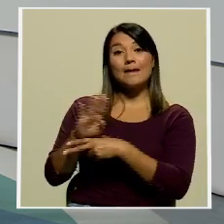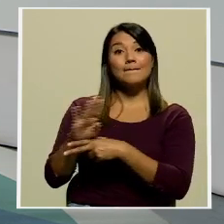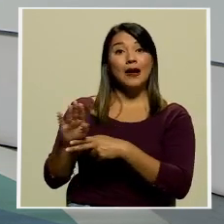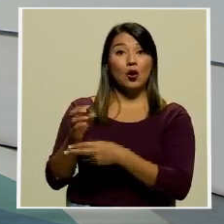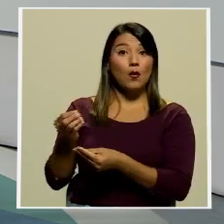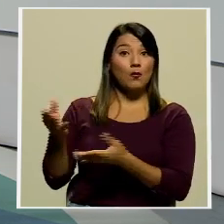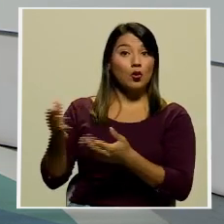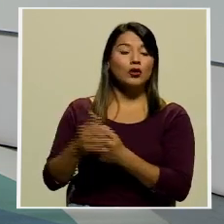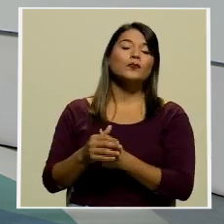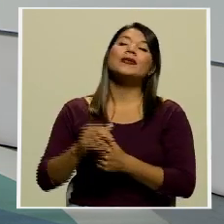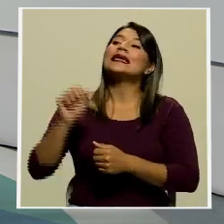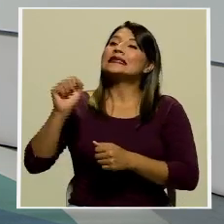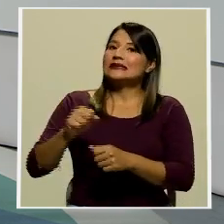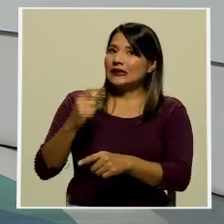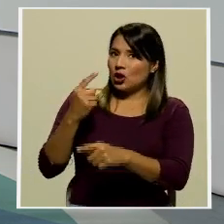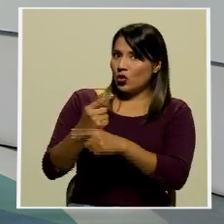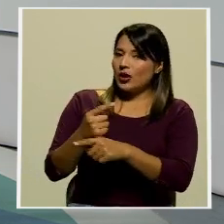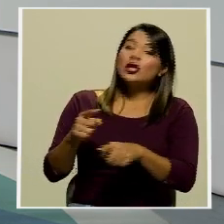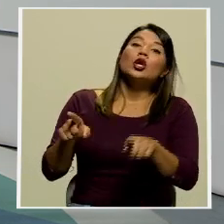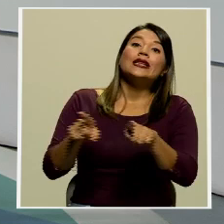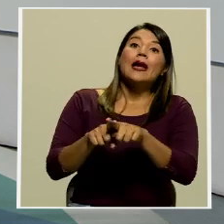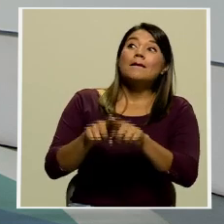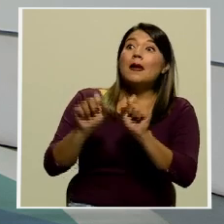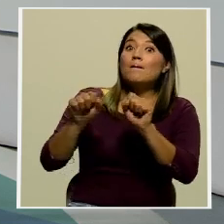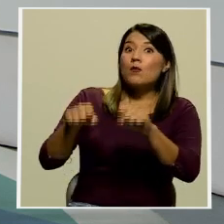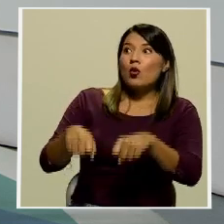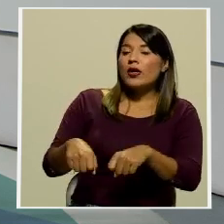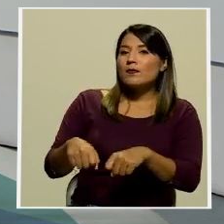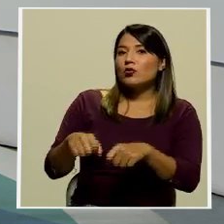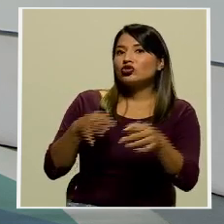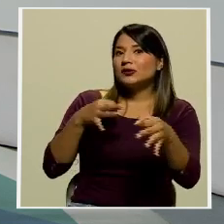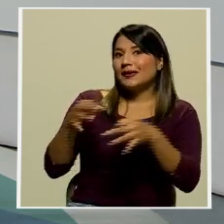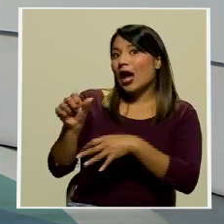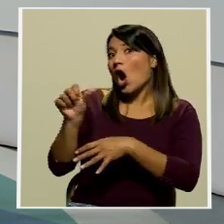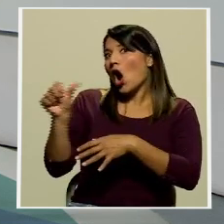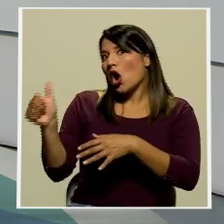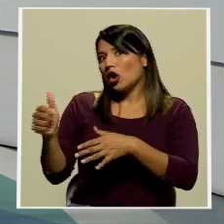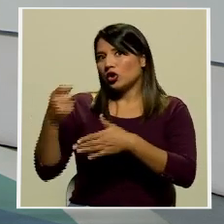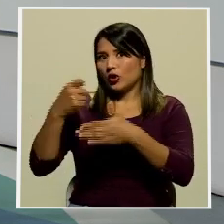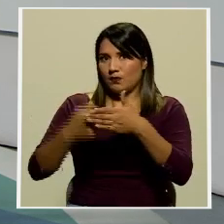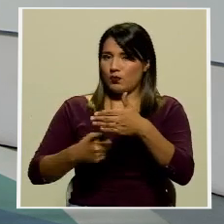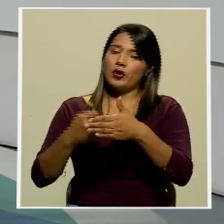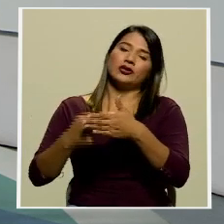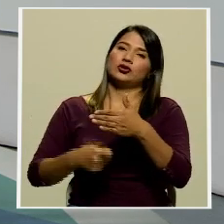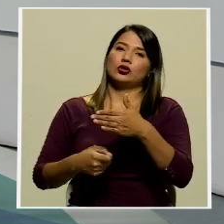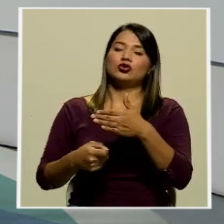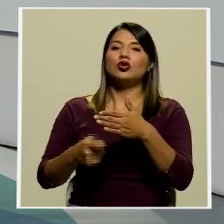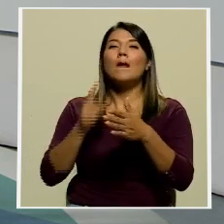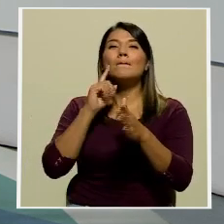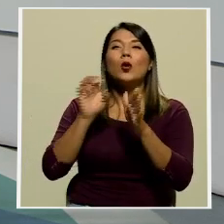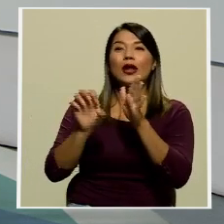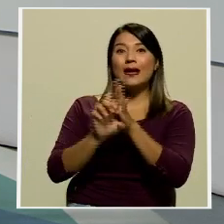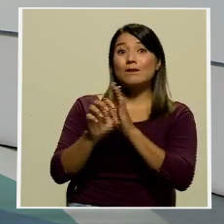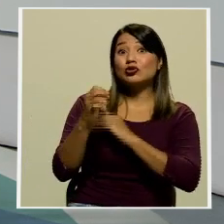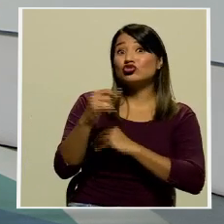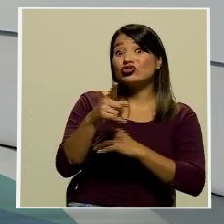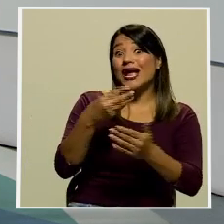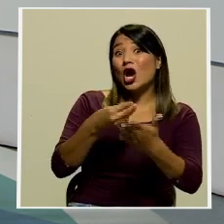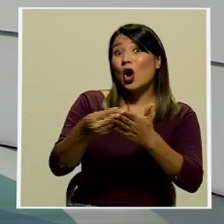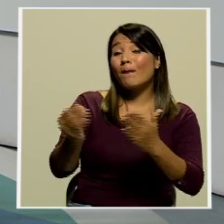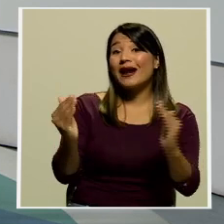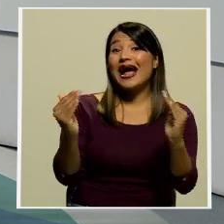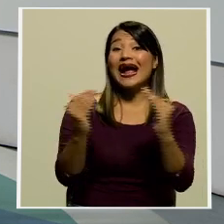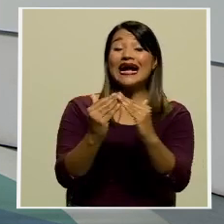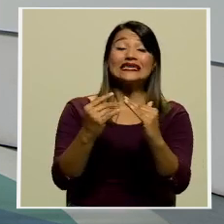públicos. Así es, don Ernesto. También podemos hablar de otros impuestos, como por ejemplo el impuesto de casas de lujo, que esto